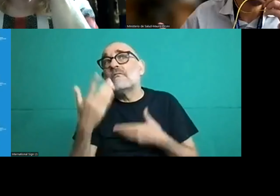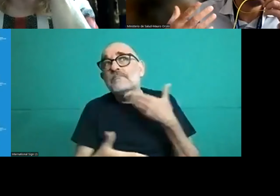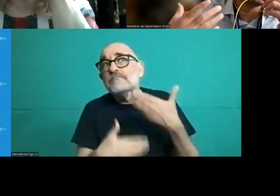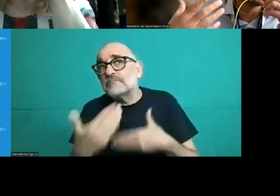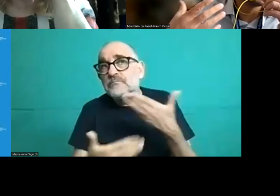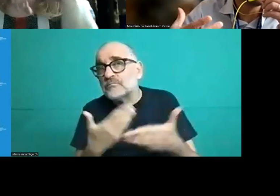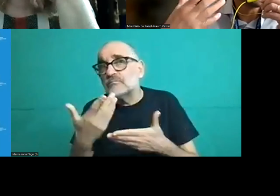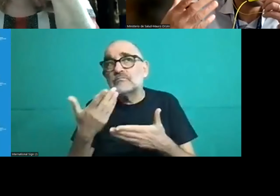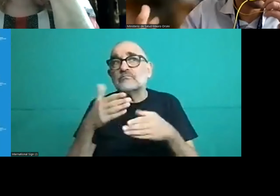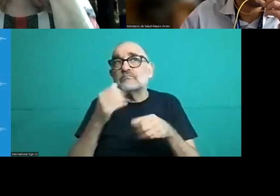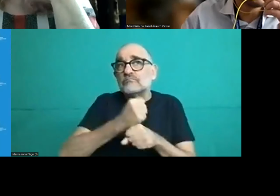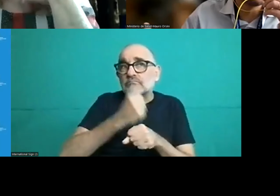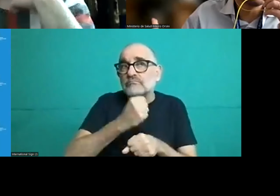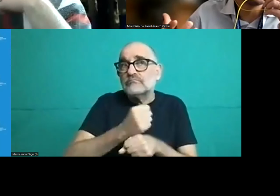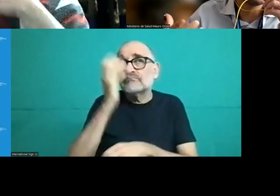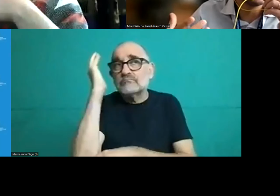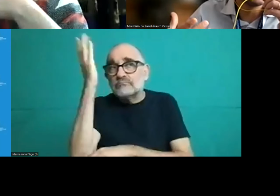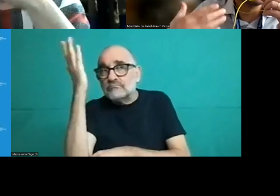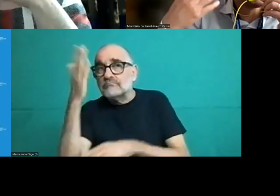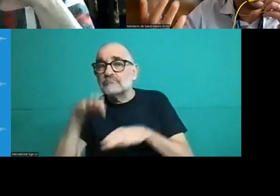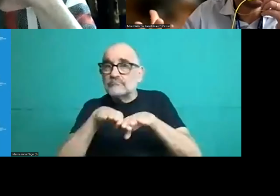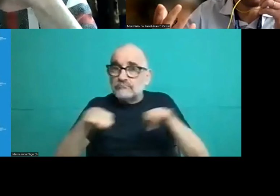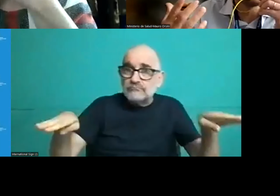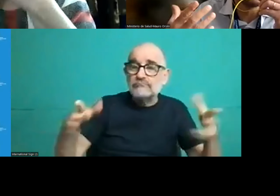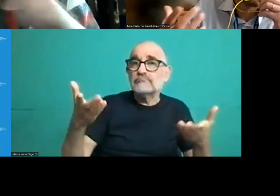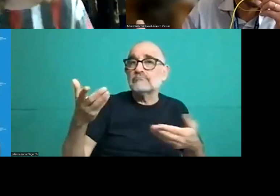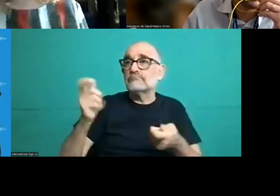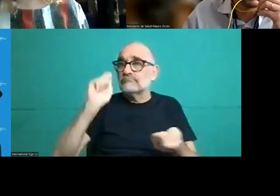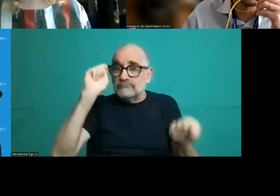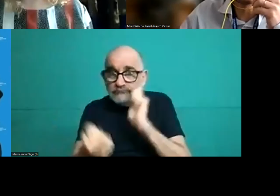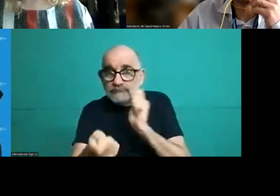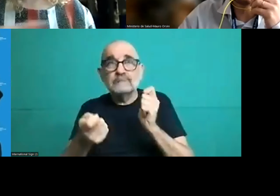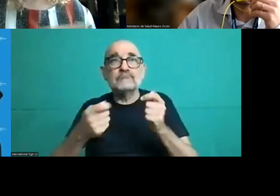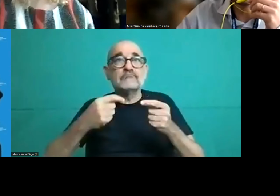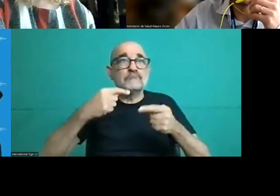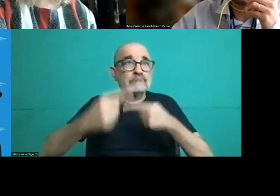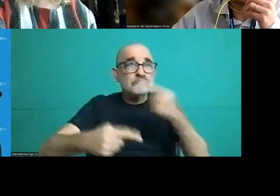cambios, ver qué cosas concretas se pueden hacer, qué se ha hecho y aprender de eso.